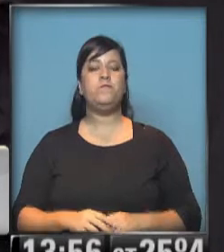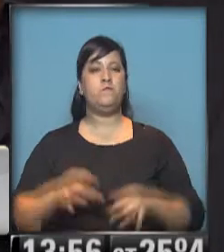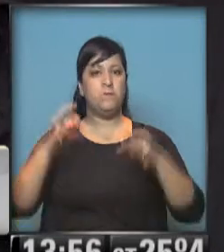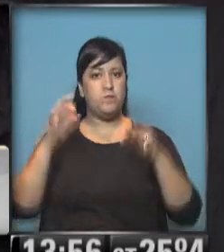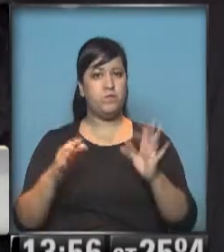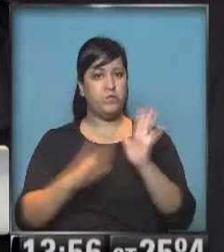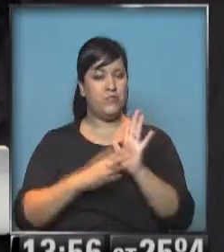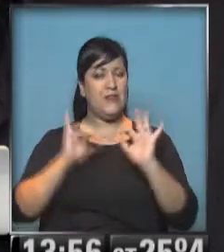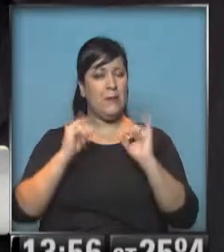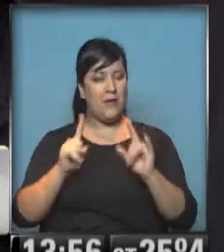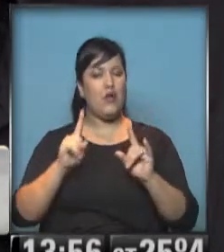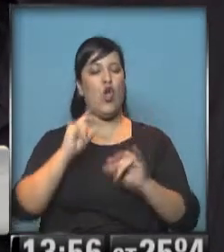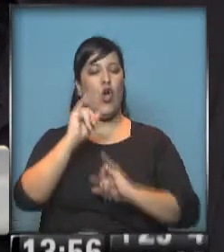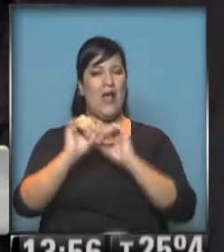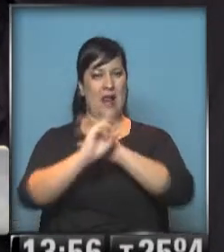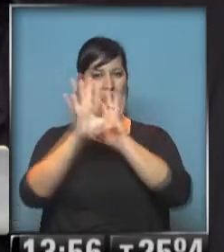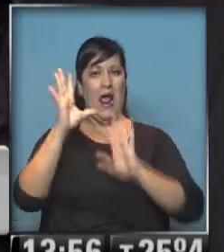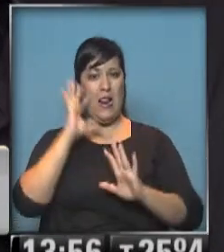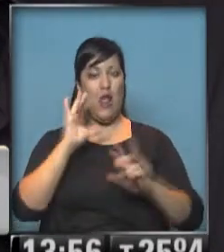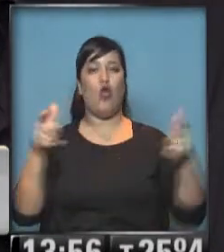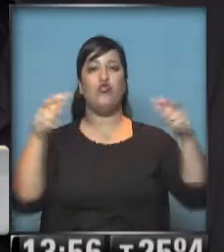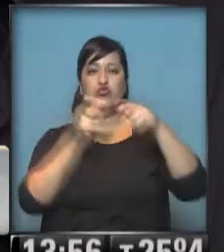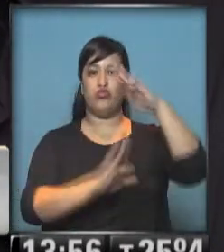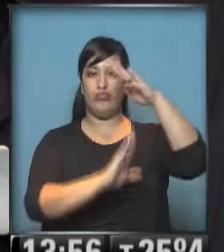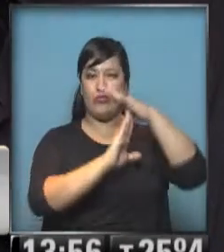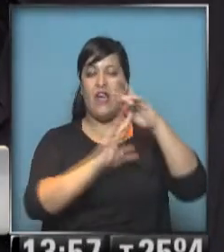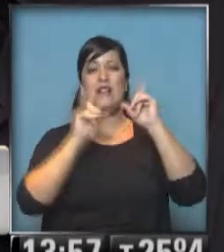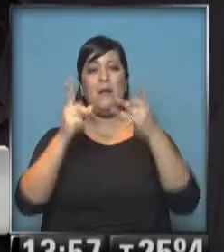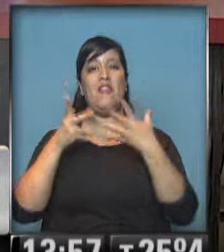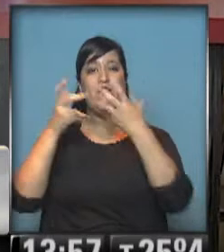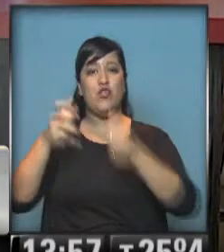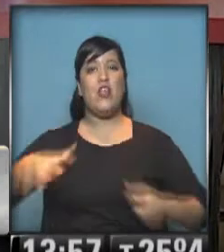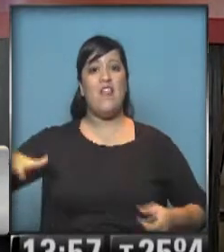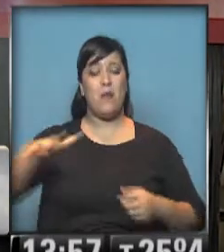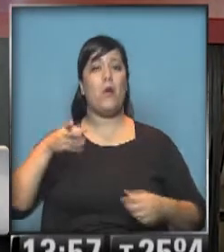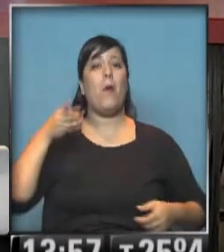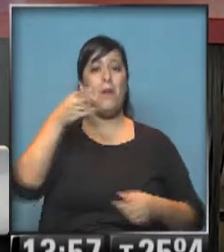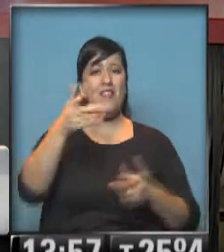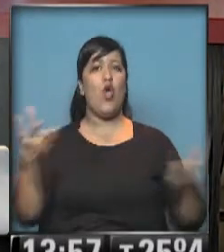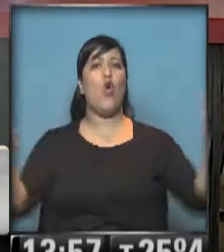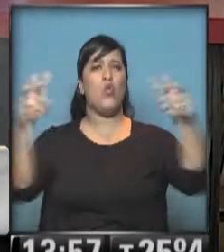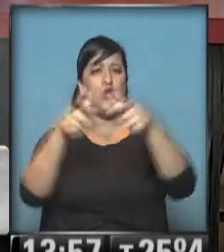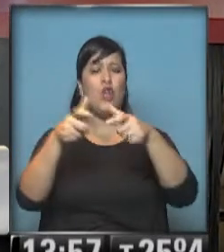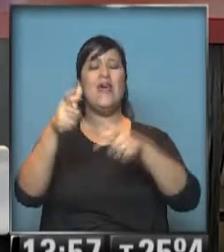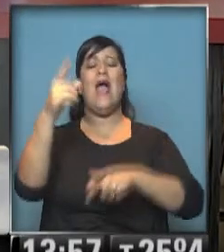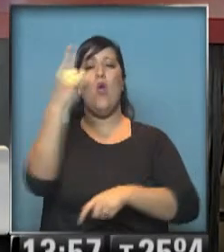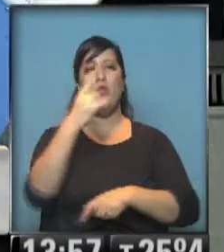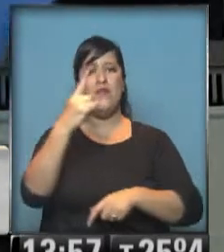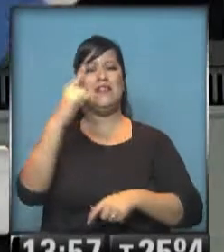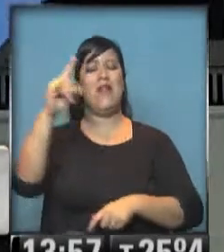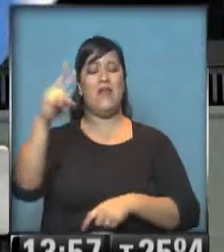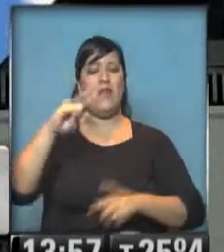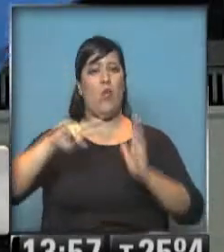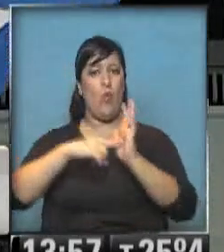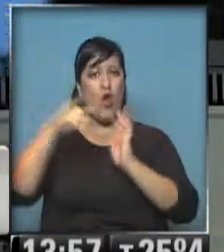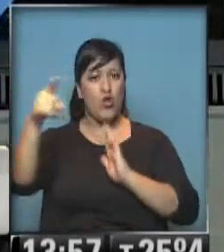Sin embargo, quiero aclarar algo. Tanto el Tribunal Superior como la Defensoría del Pueblo hemos pedido una auditoría informática a la Universidad de Buenos Aires, que es el consultor